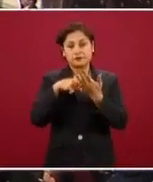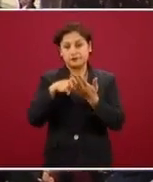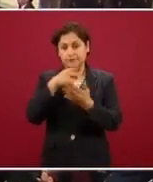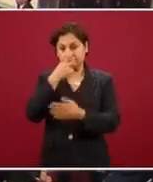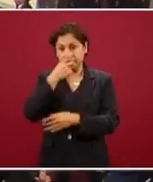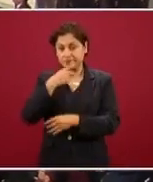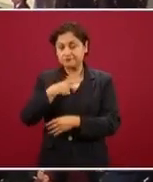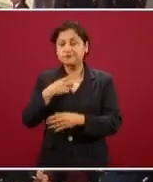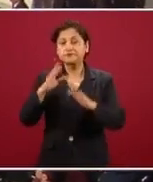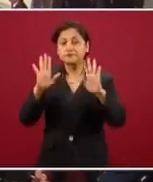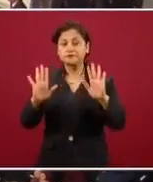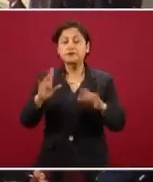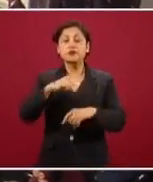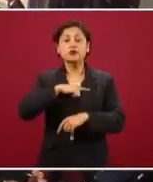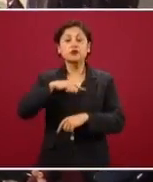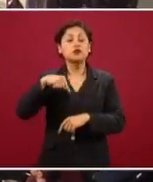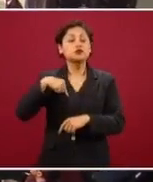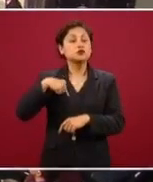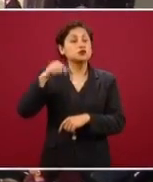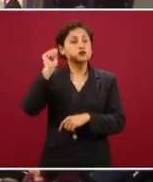vamos nosotros a buscar siempre